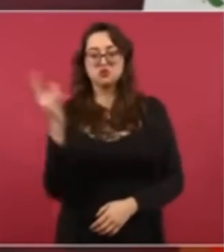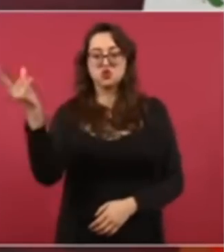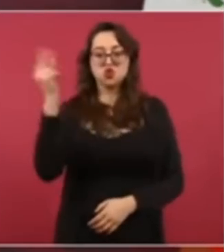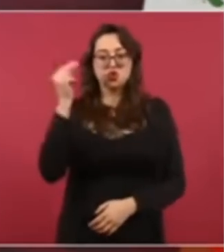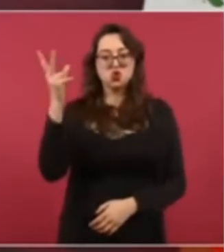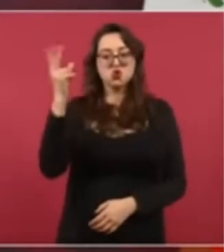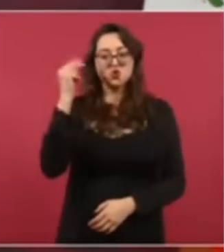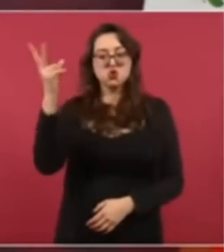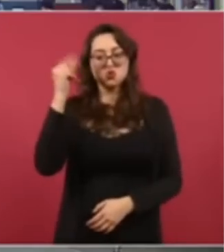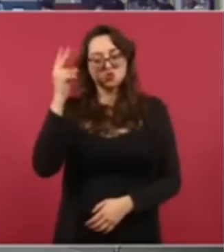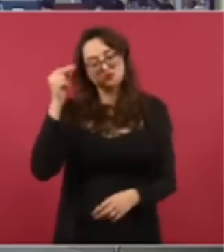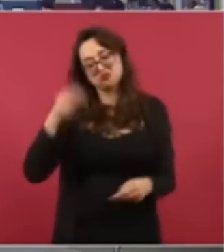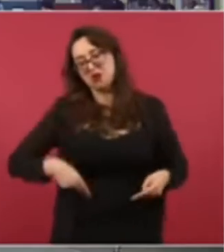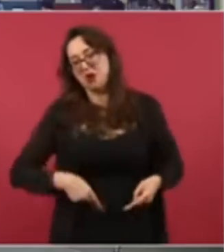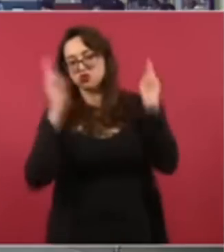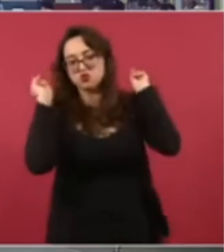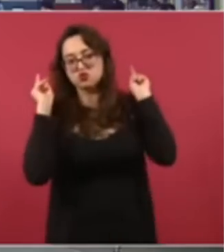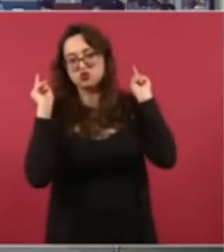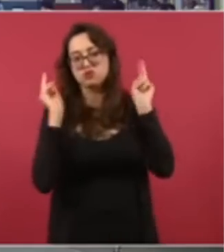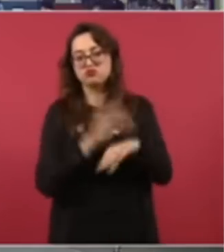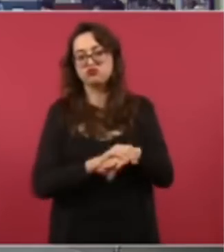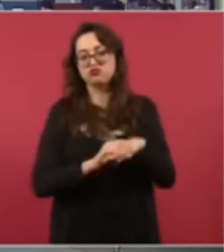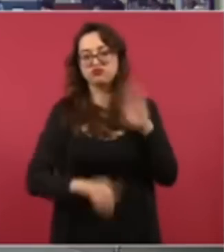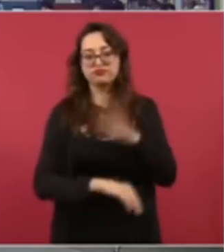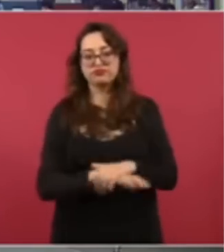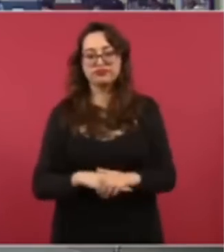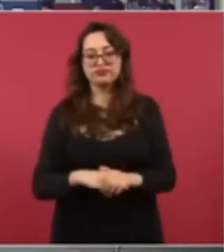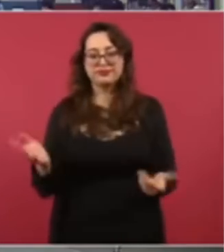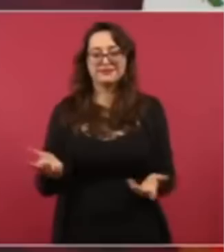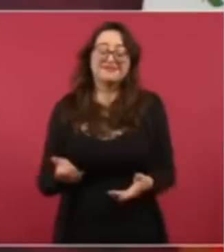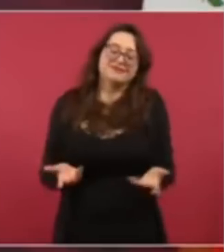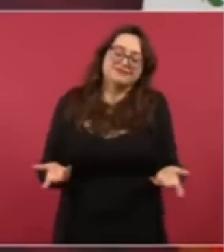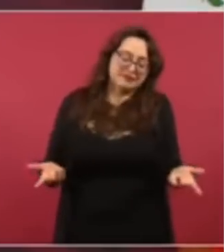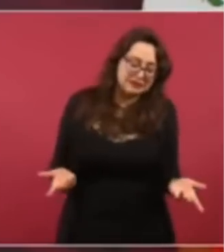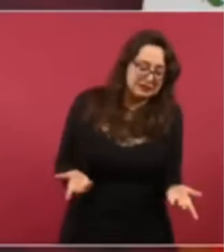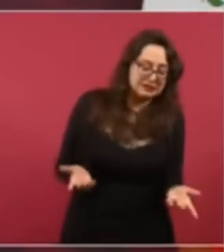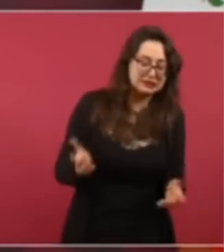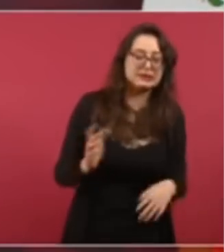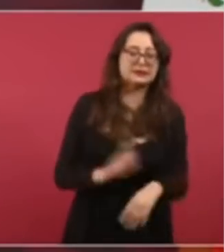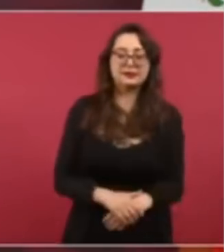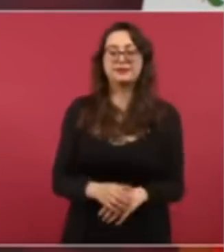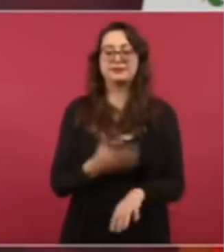y que es un problema de Estados Unidos, porque pues no se llevan bien.